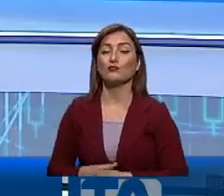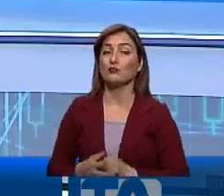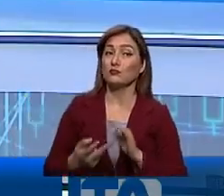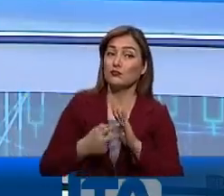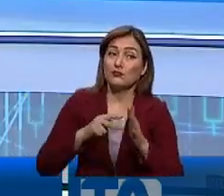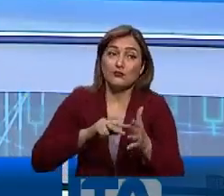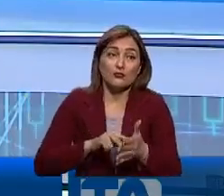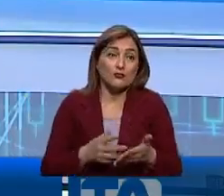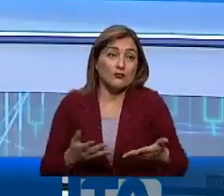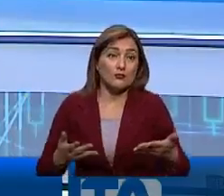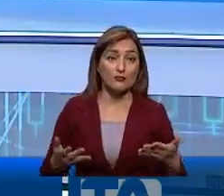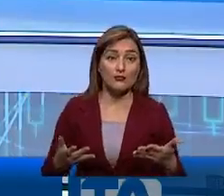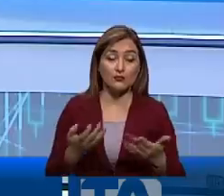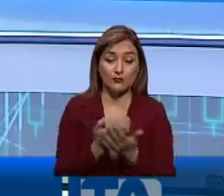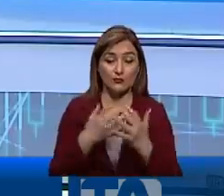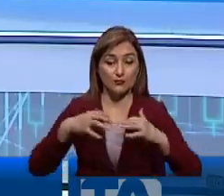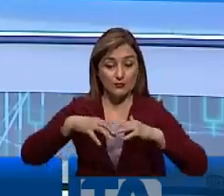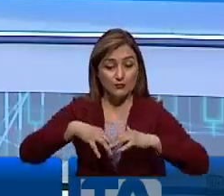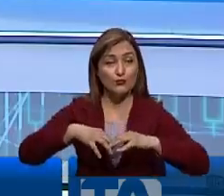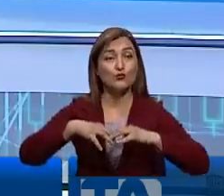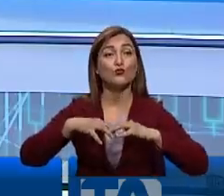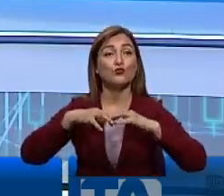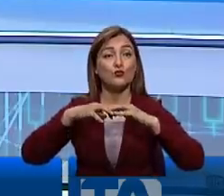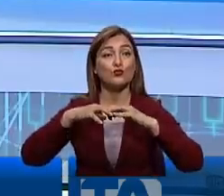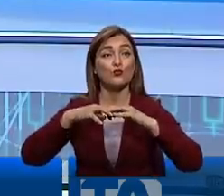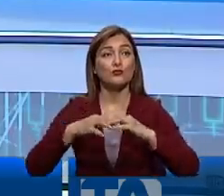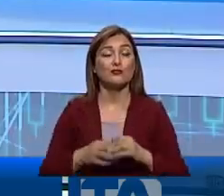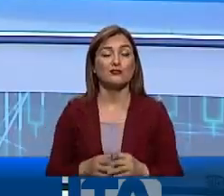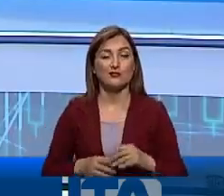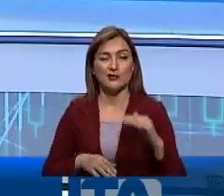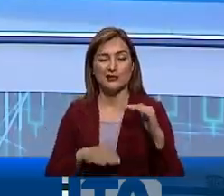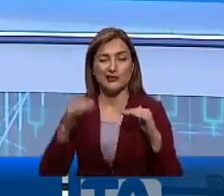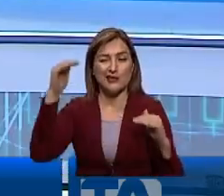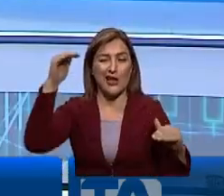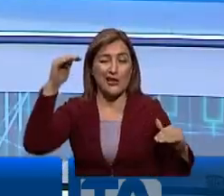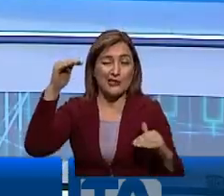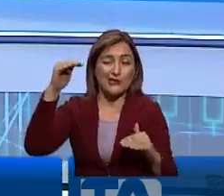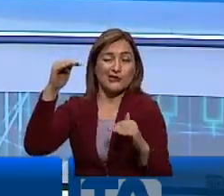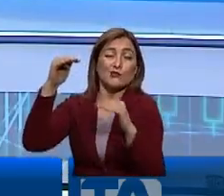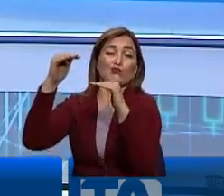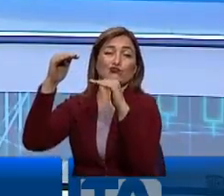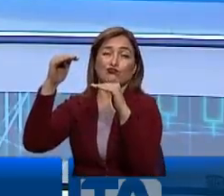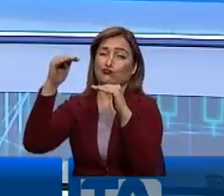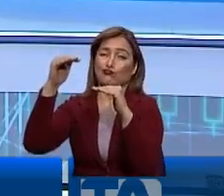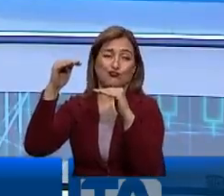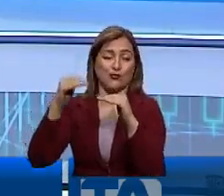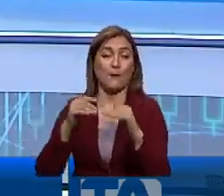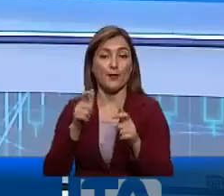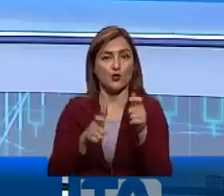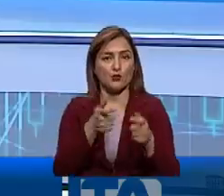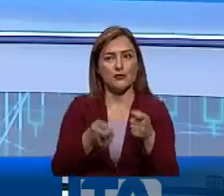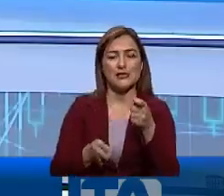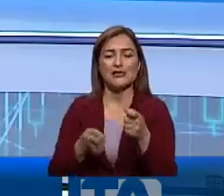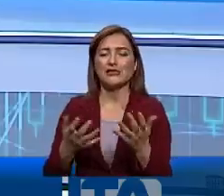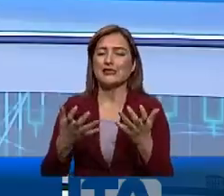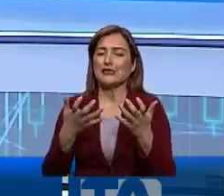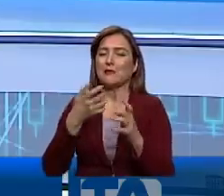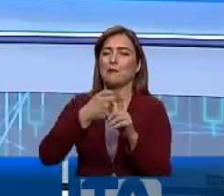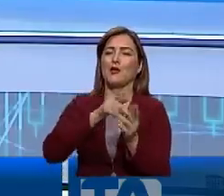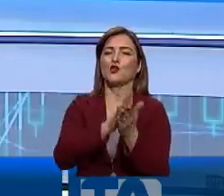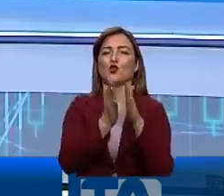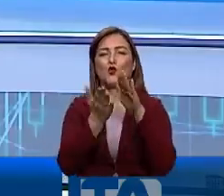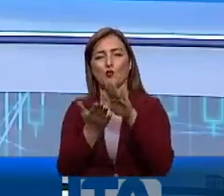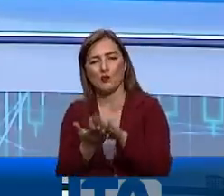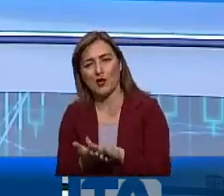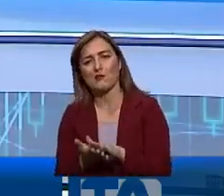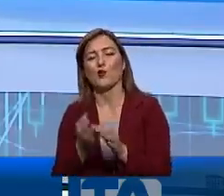demostraría que si bien hay una reactivación económica, esta aún no alcanza los niveles prepandemia. Los comerciantes esperan que durante los